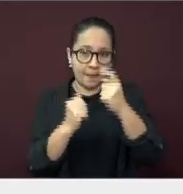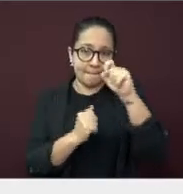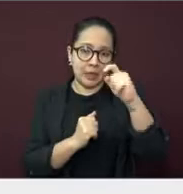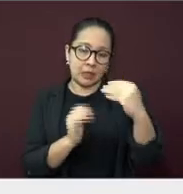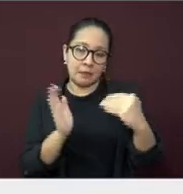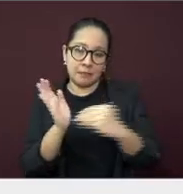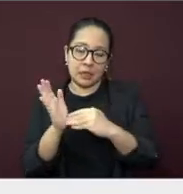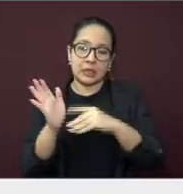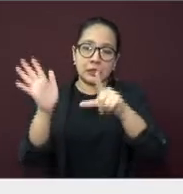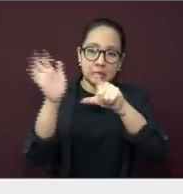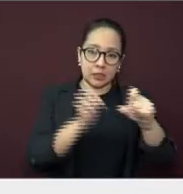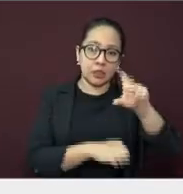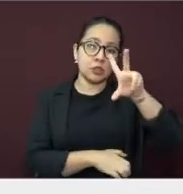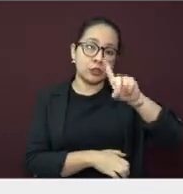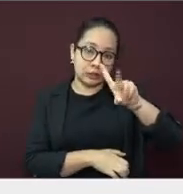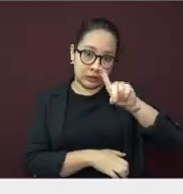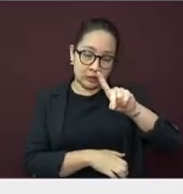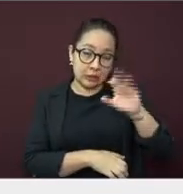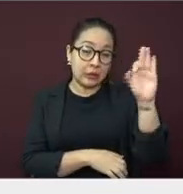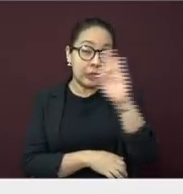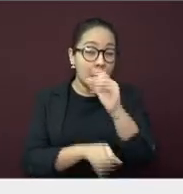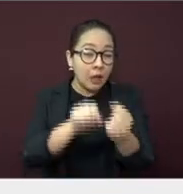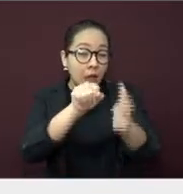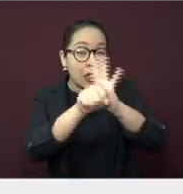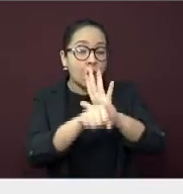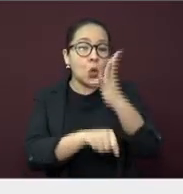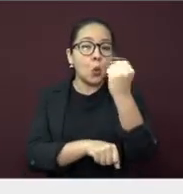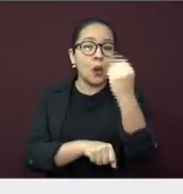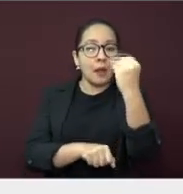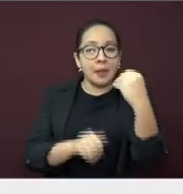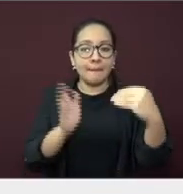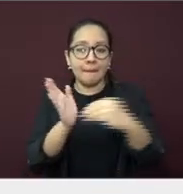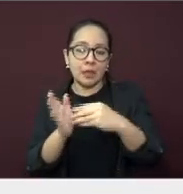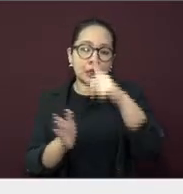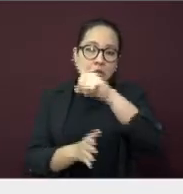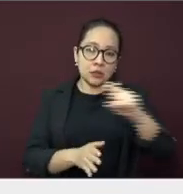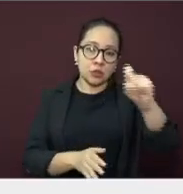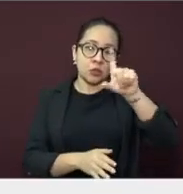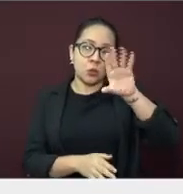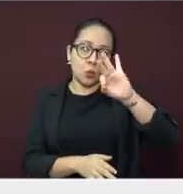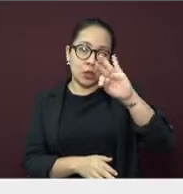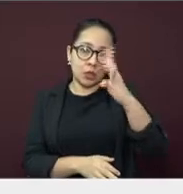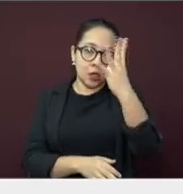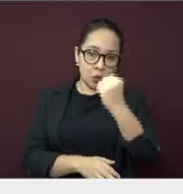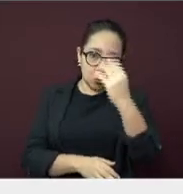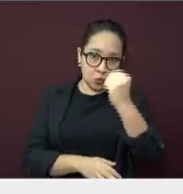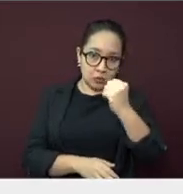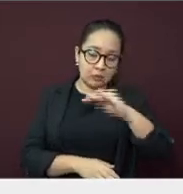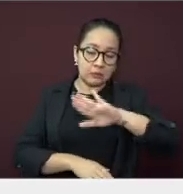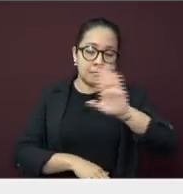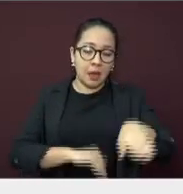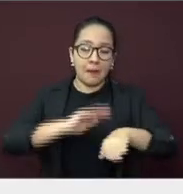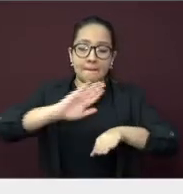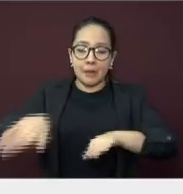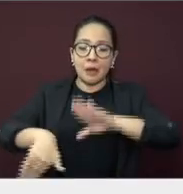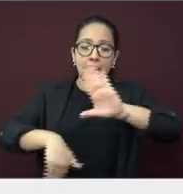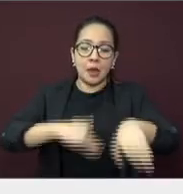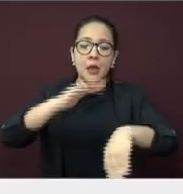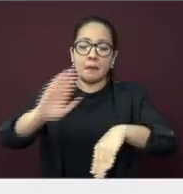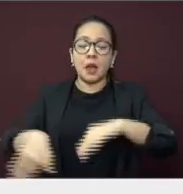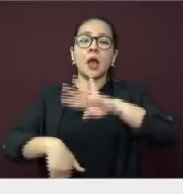730 sospechosos 9 mil 149 y han fallecido 4 mil